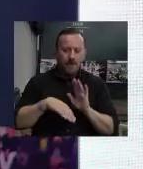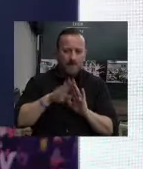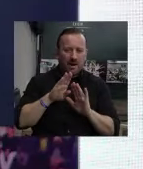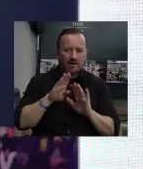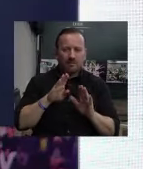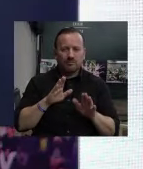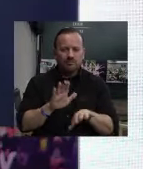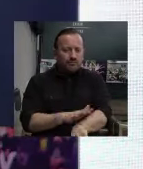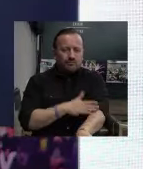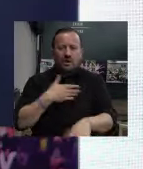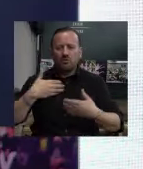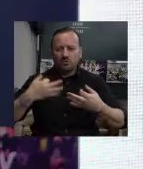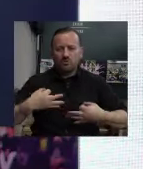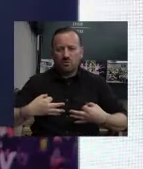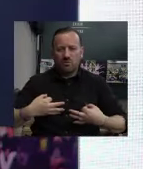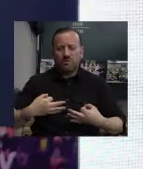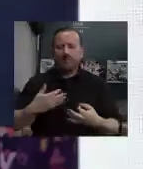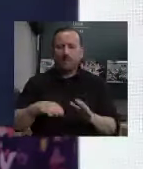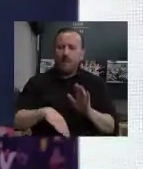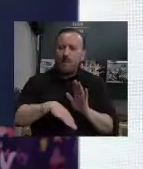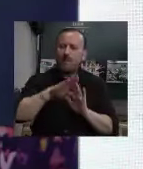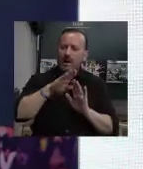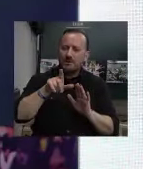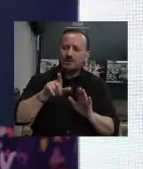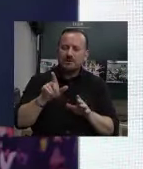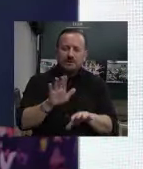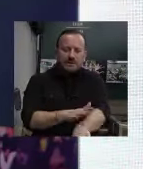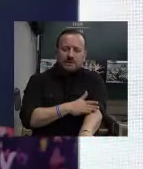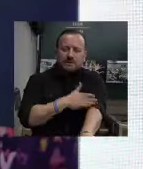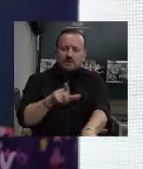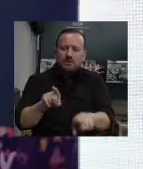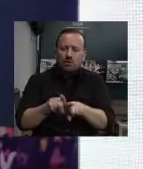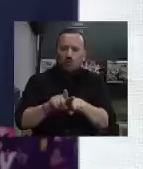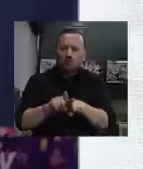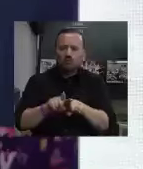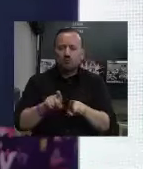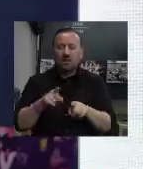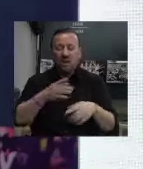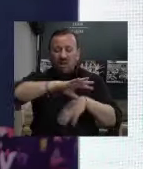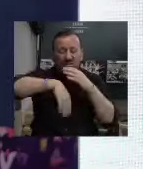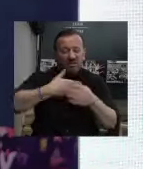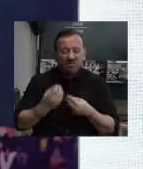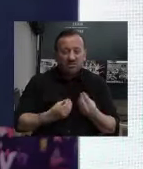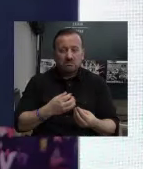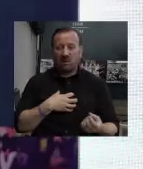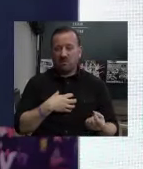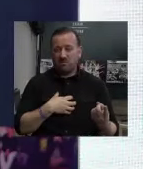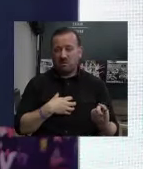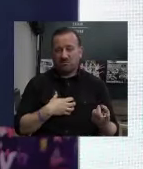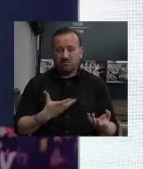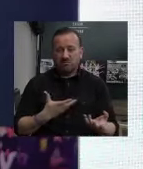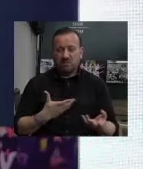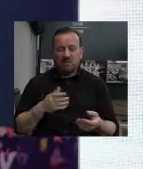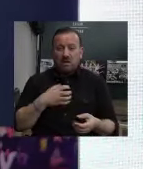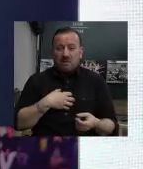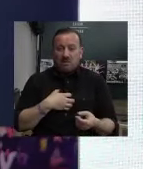sensación de seguridad y mayor sensación de solidaridad el desorden genera temor y el temor